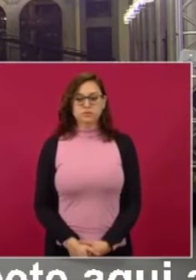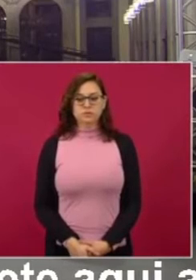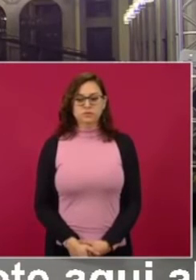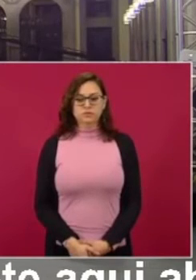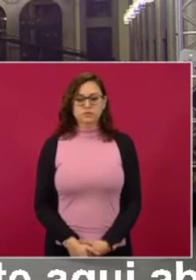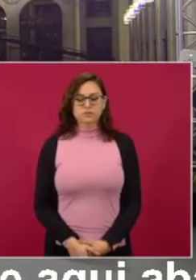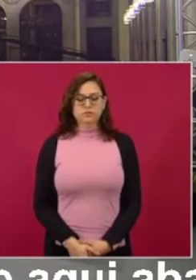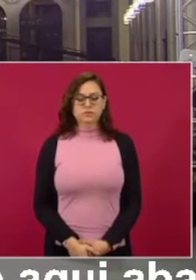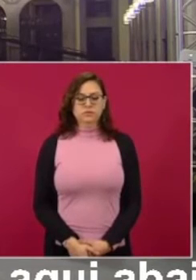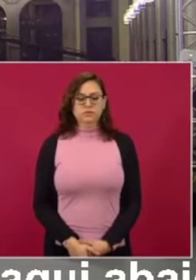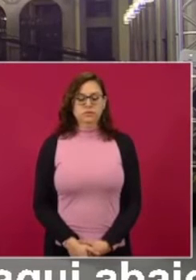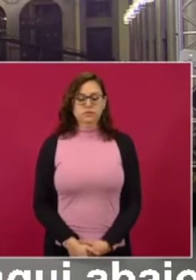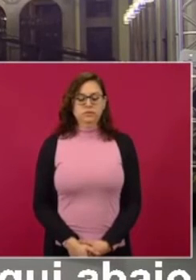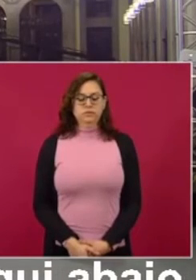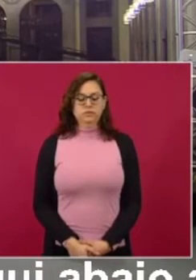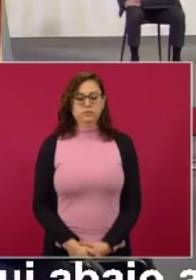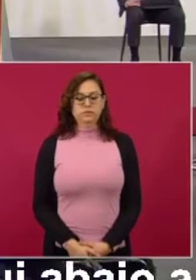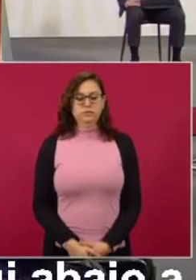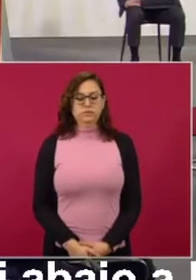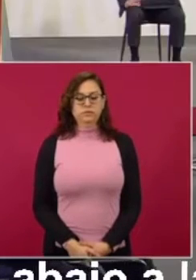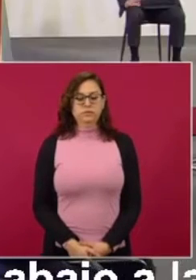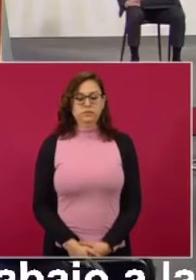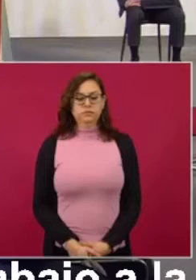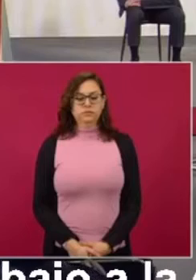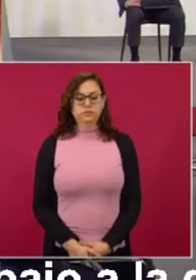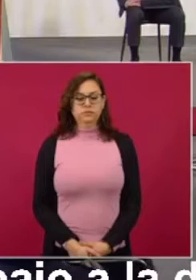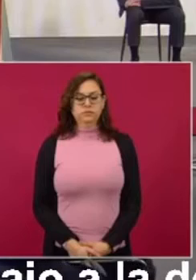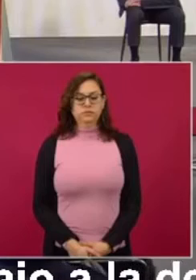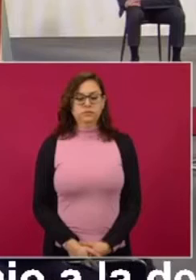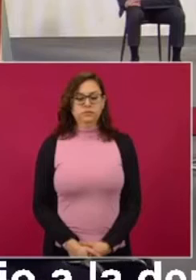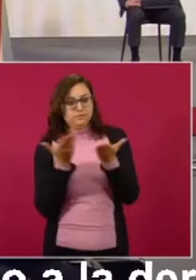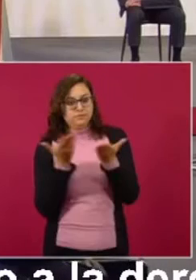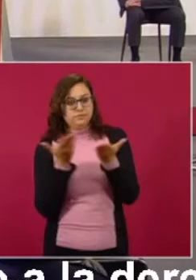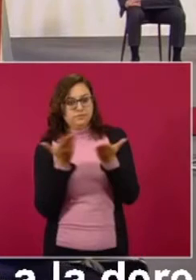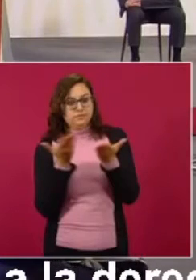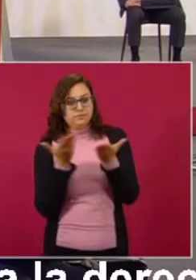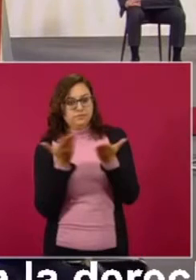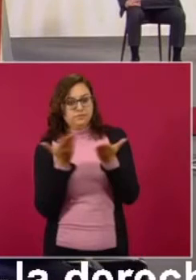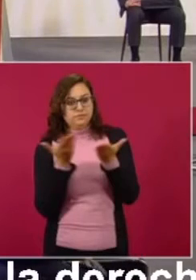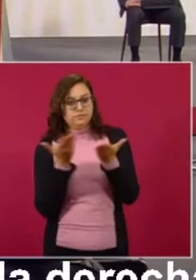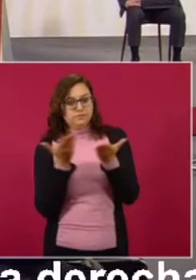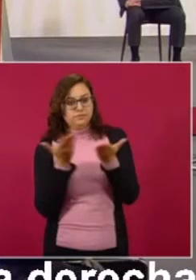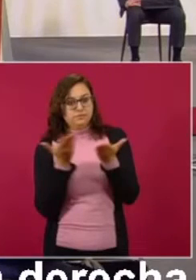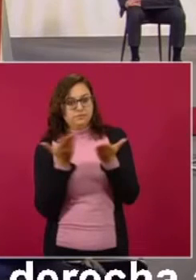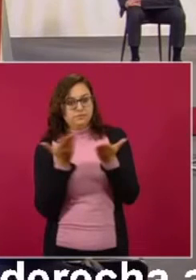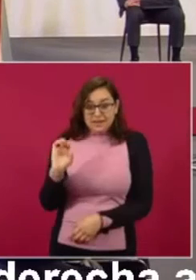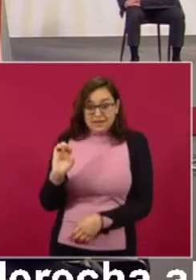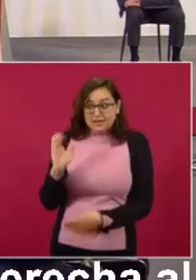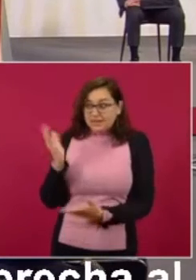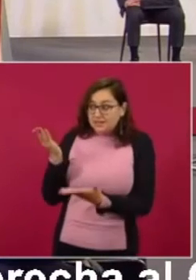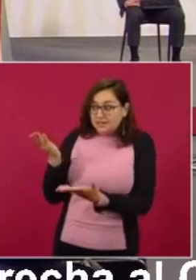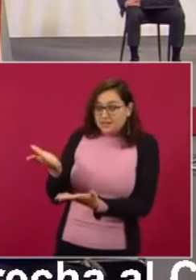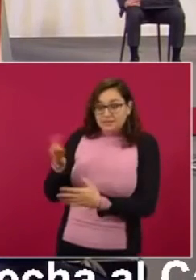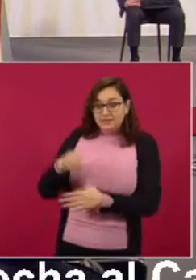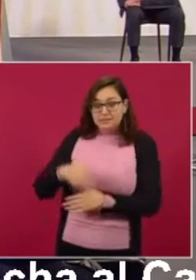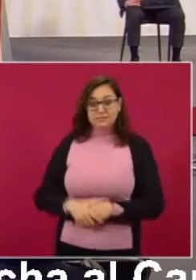es el director de el presidente del ine en un congreso